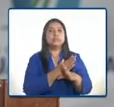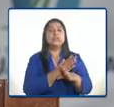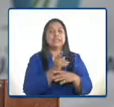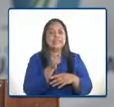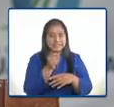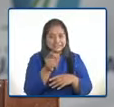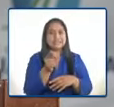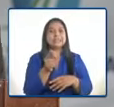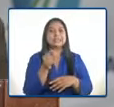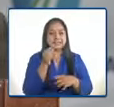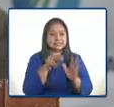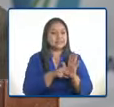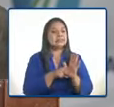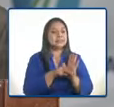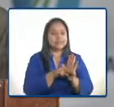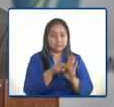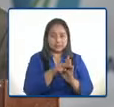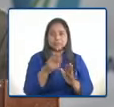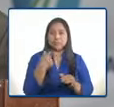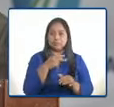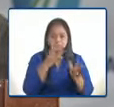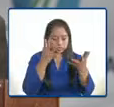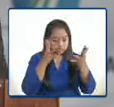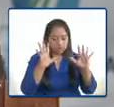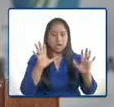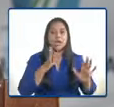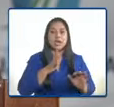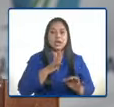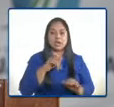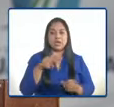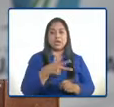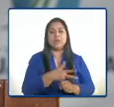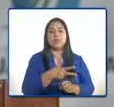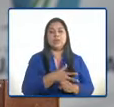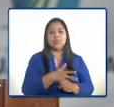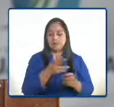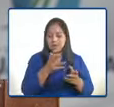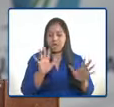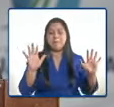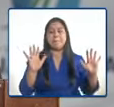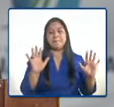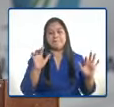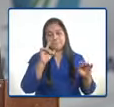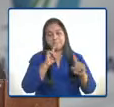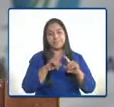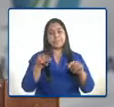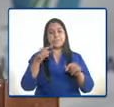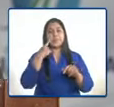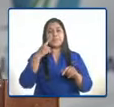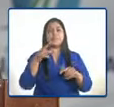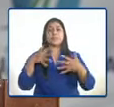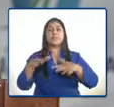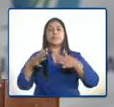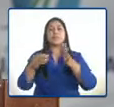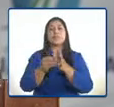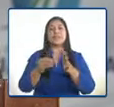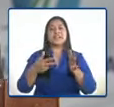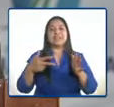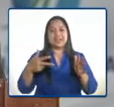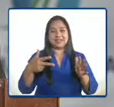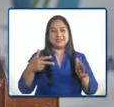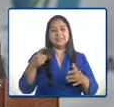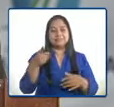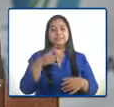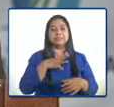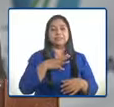que han alcanzado nuestras instalaciones portuarias hoy en Guatemala. Tenemos, por ejemplo, el puerto Quetzal, que es la aduana